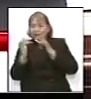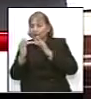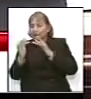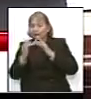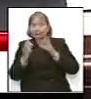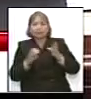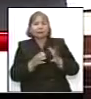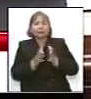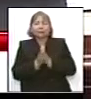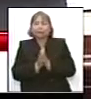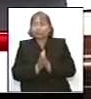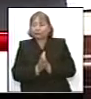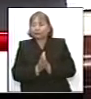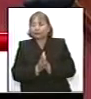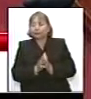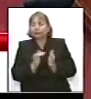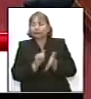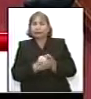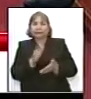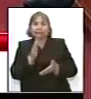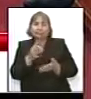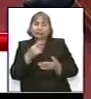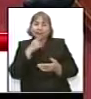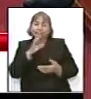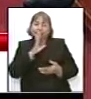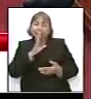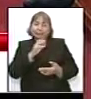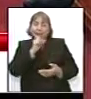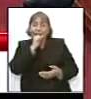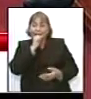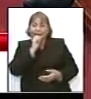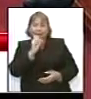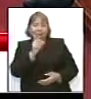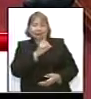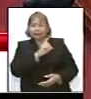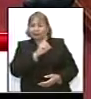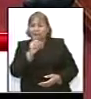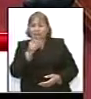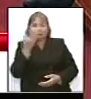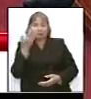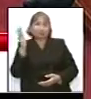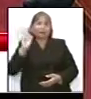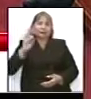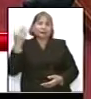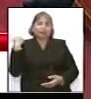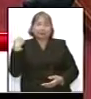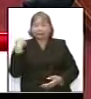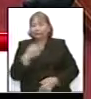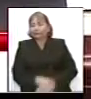se les pide, por favor, que cuando los congresistas estén haciendo uso de la palabra, no les den la espalda.